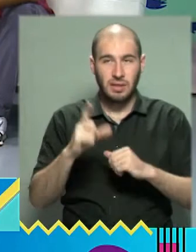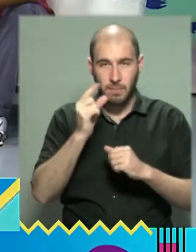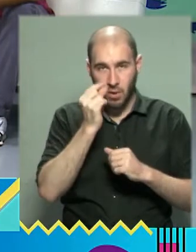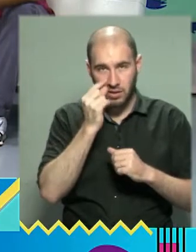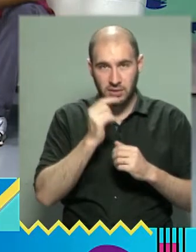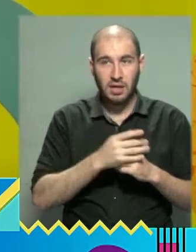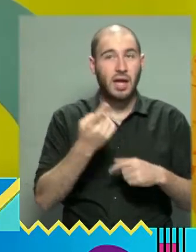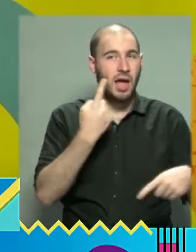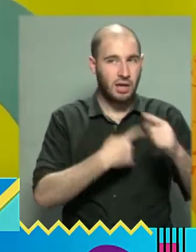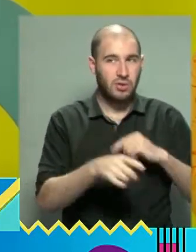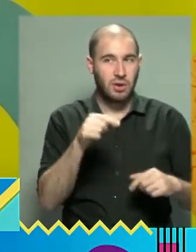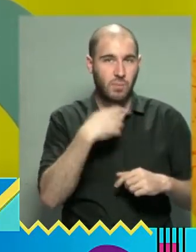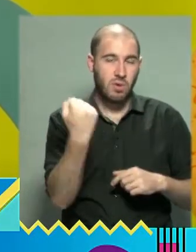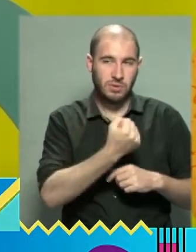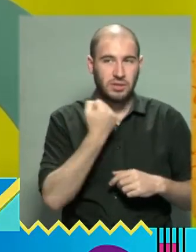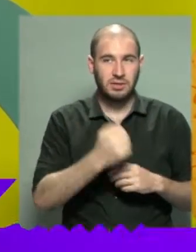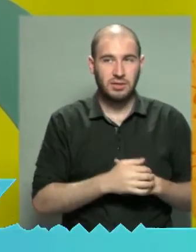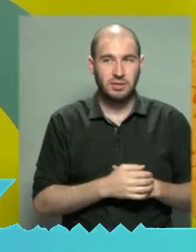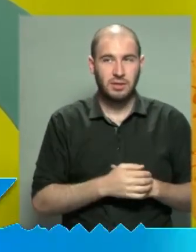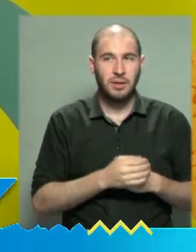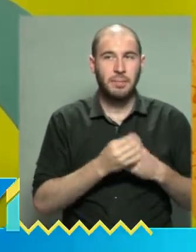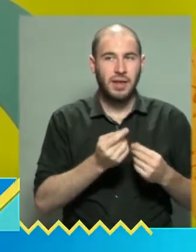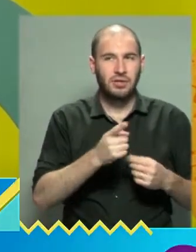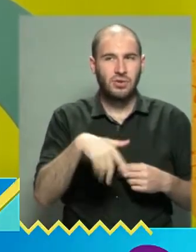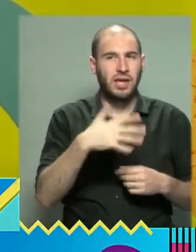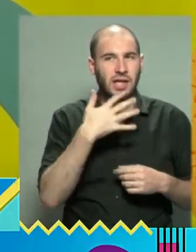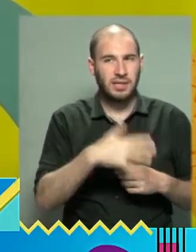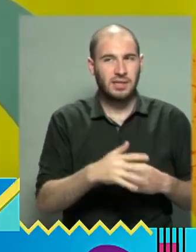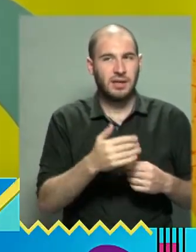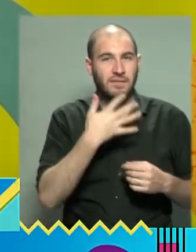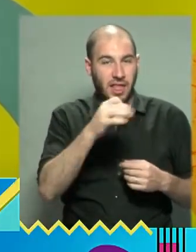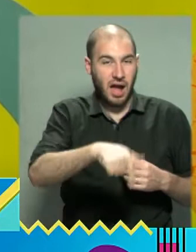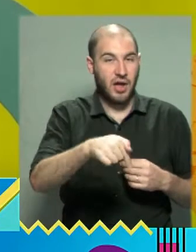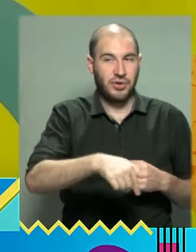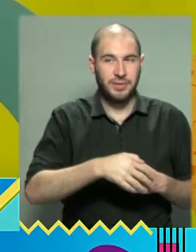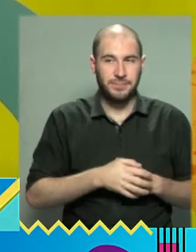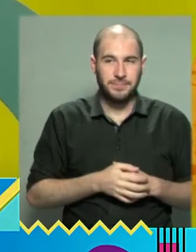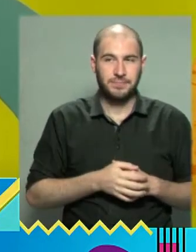considerar que la historia es bastante importante como para poder entender la realidad de hoy día.